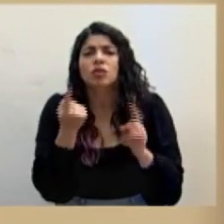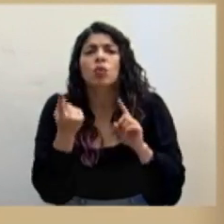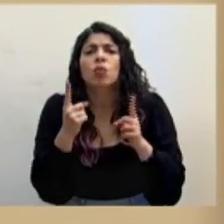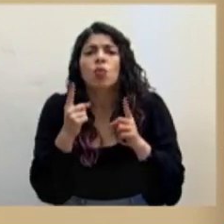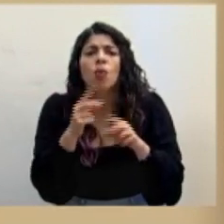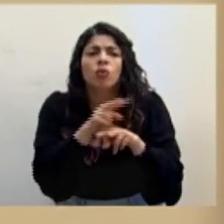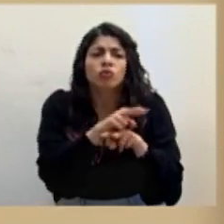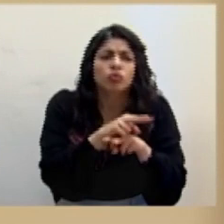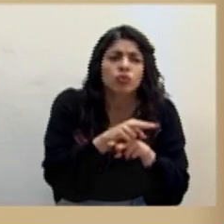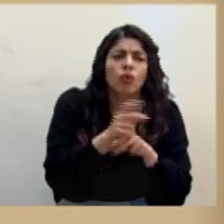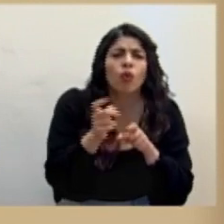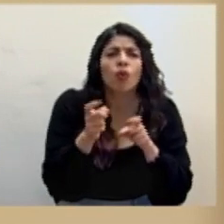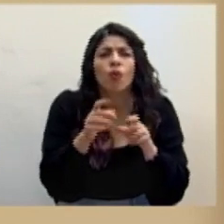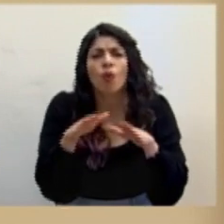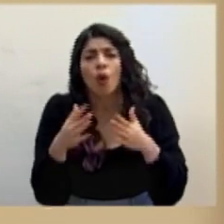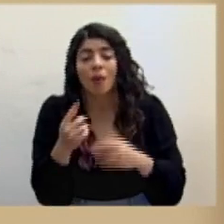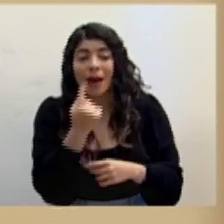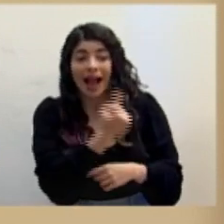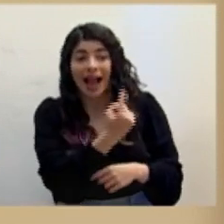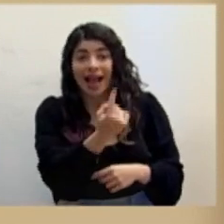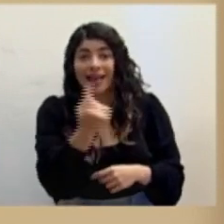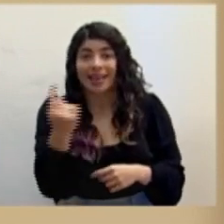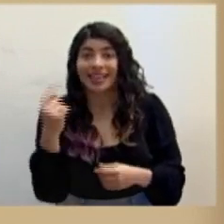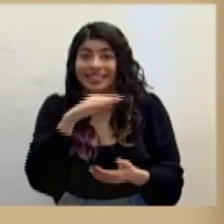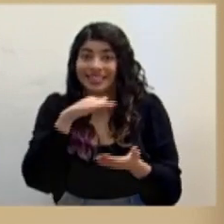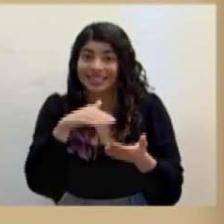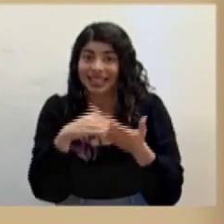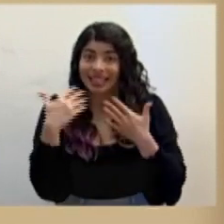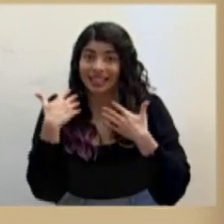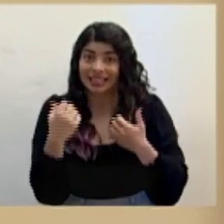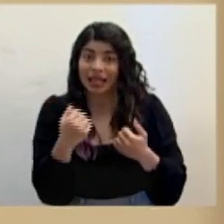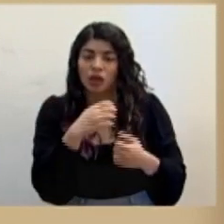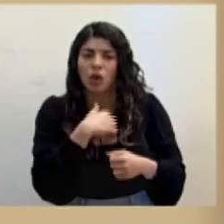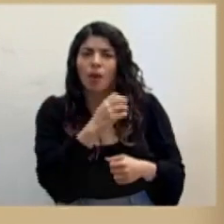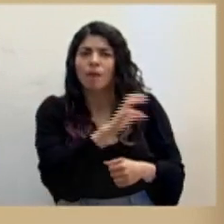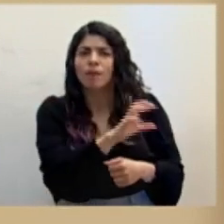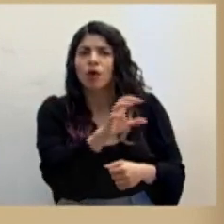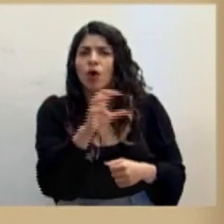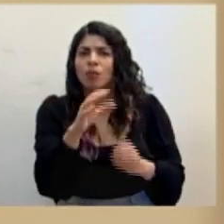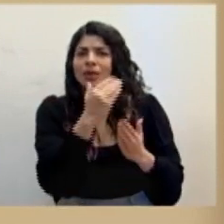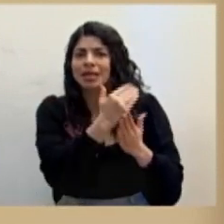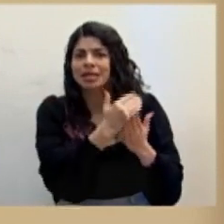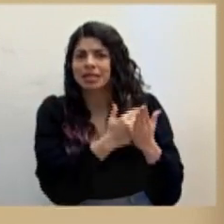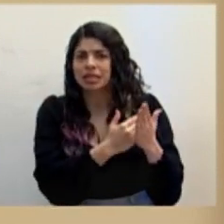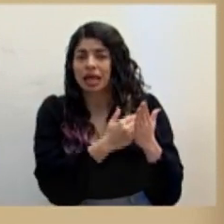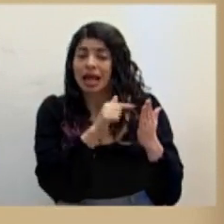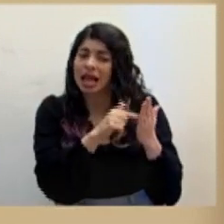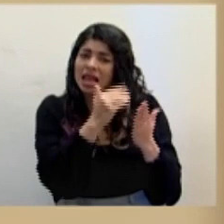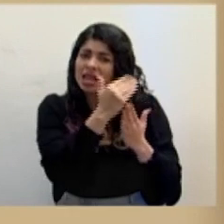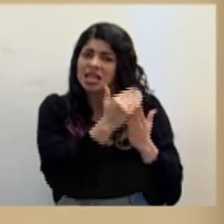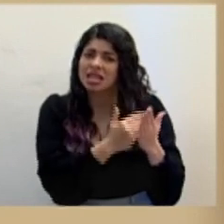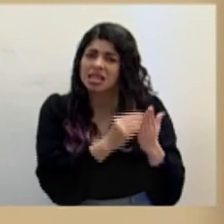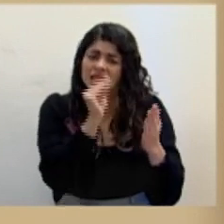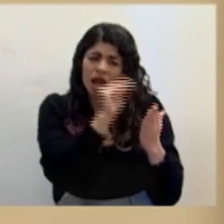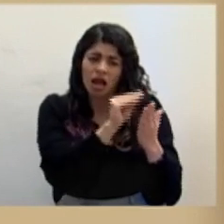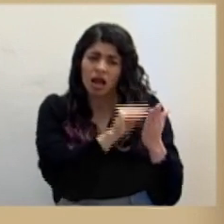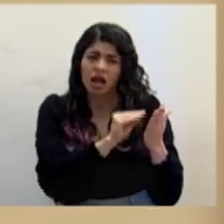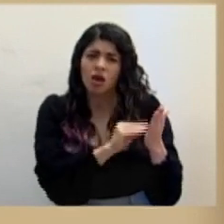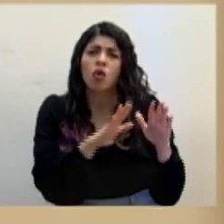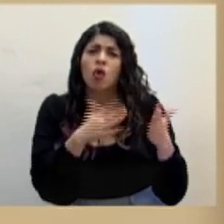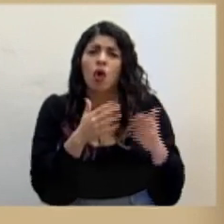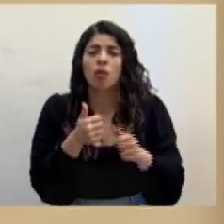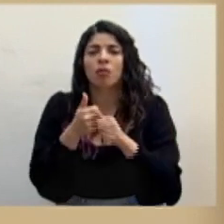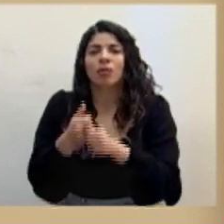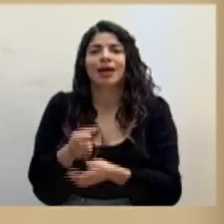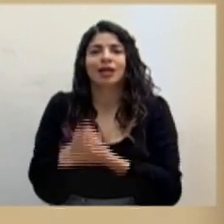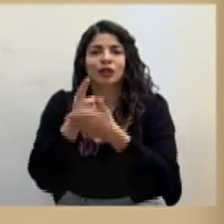de supervisión y cada centro de salud está realizando su listado contra lo que indica recursos